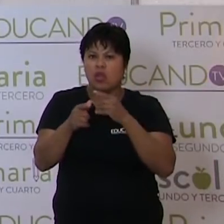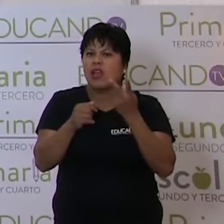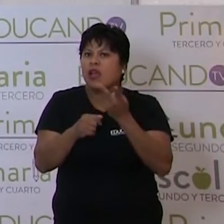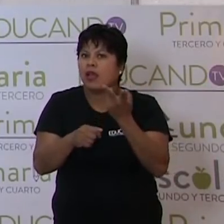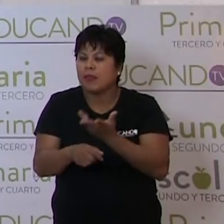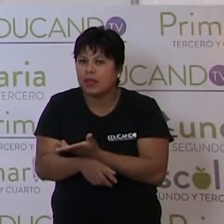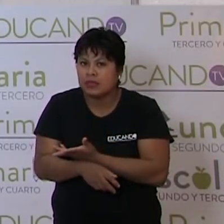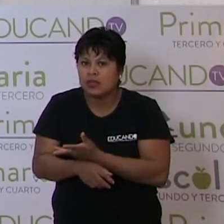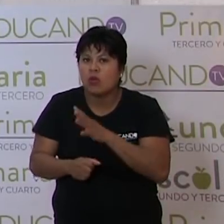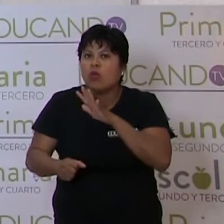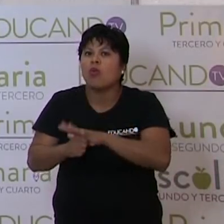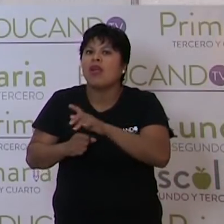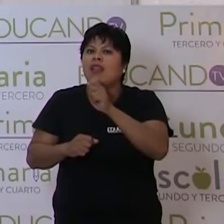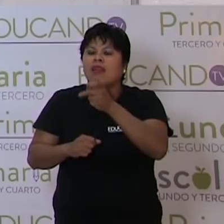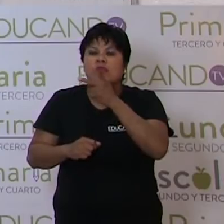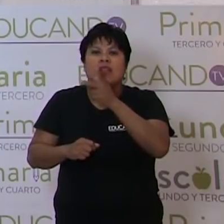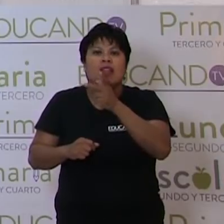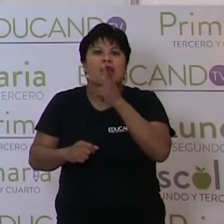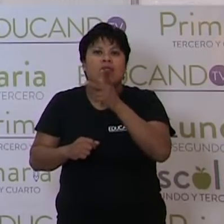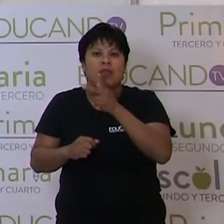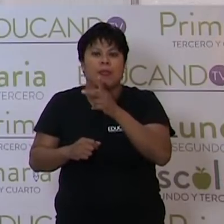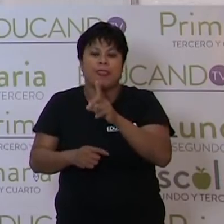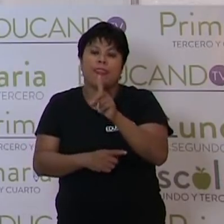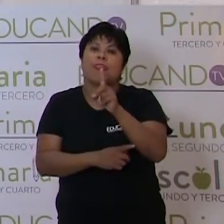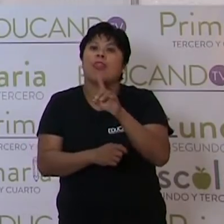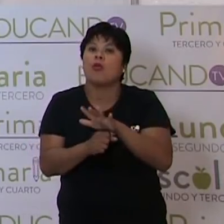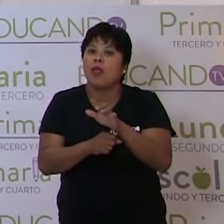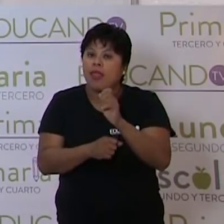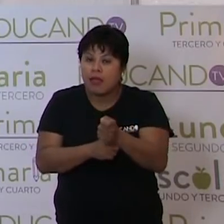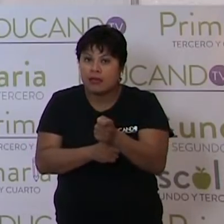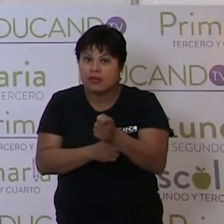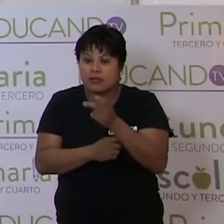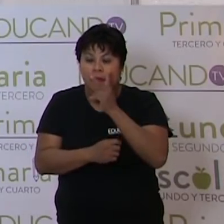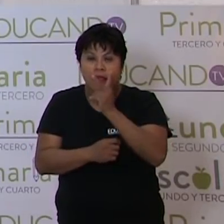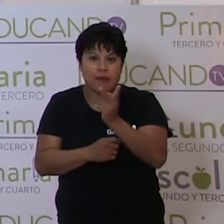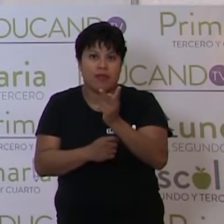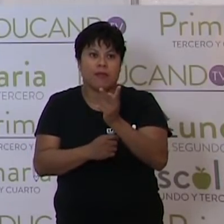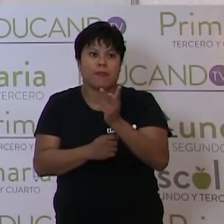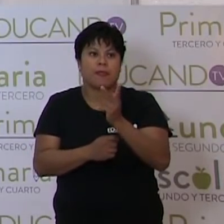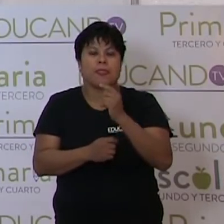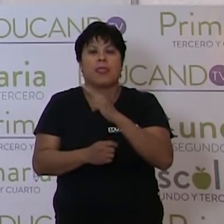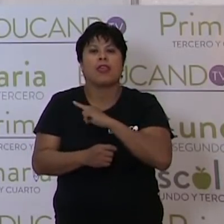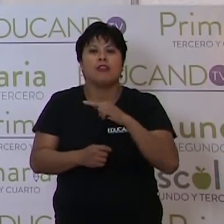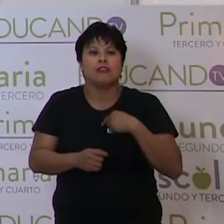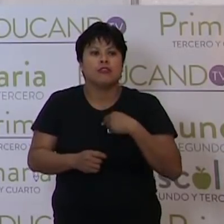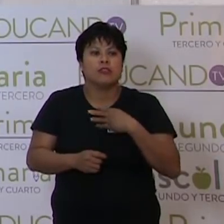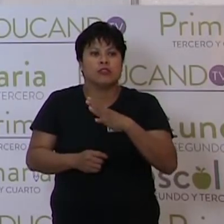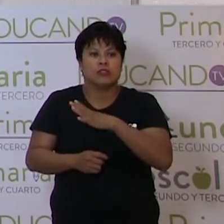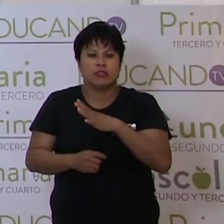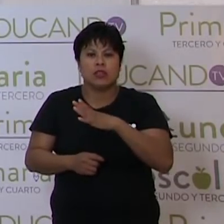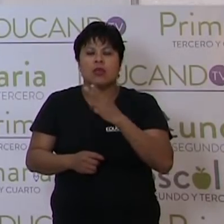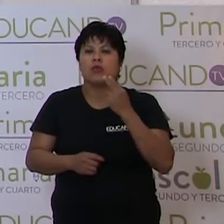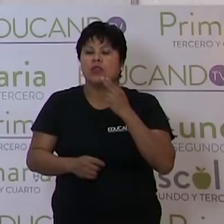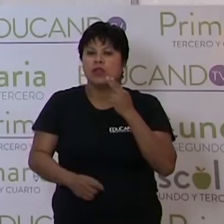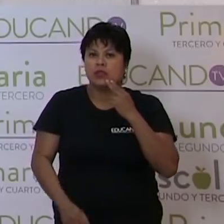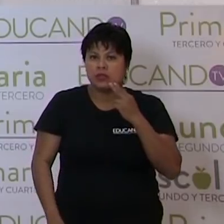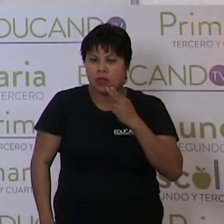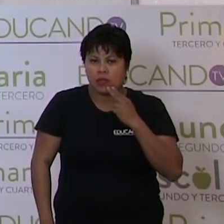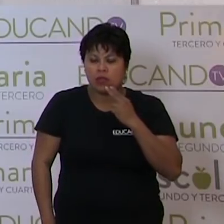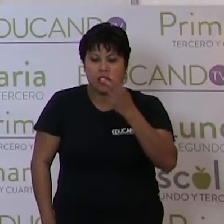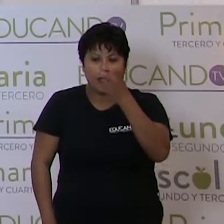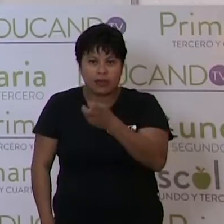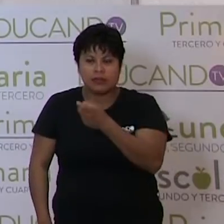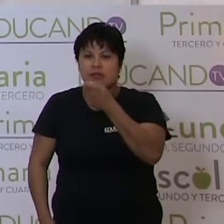¿Cuál es esa palabra? Vamos a escribirla aquí. ¿Cuál es esa palabra que está utilizando